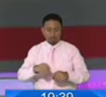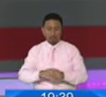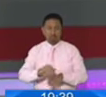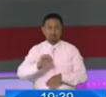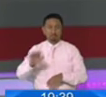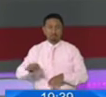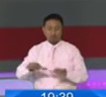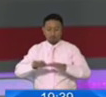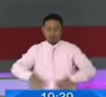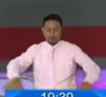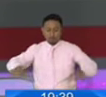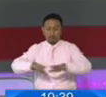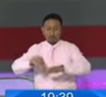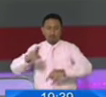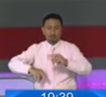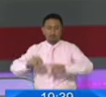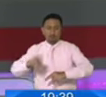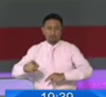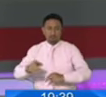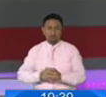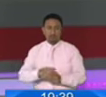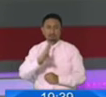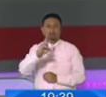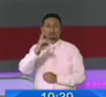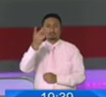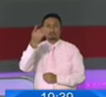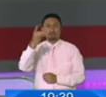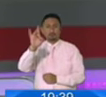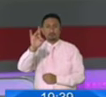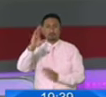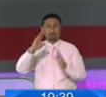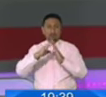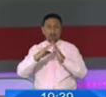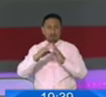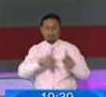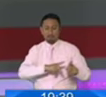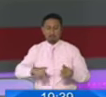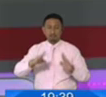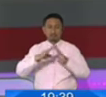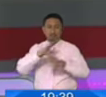de un predio donde se construirán 618